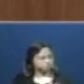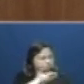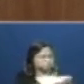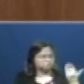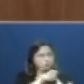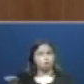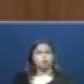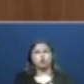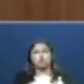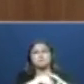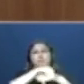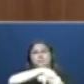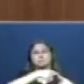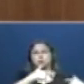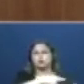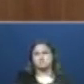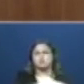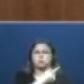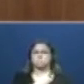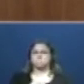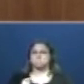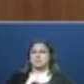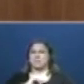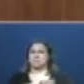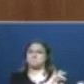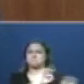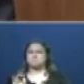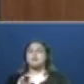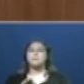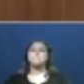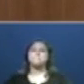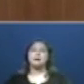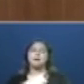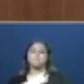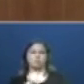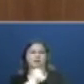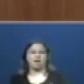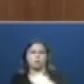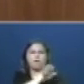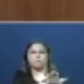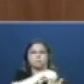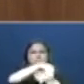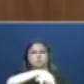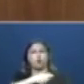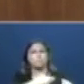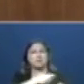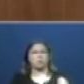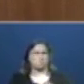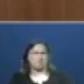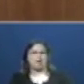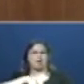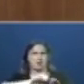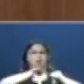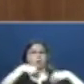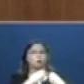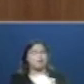afrontar los nuevos retos de un mercado cada vez más liberalizado y global y que constituirá el